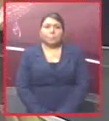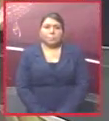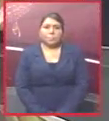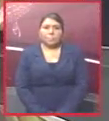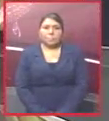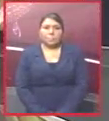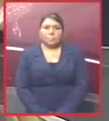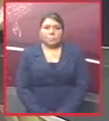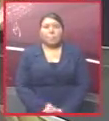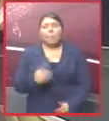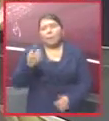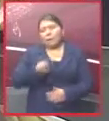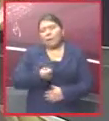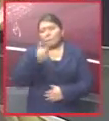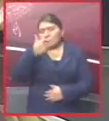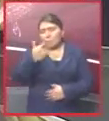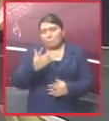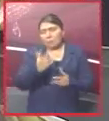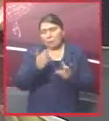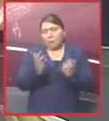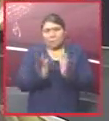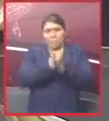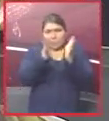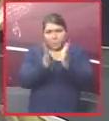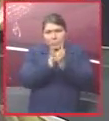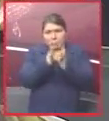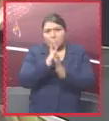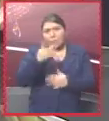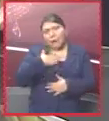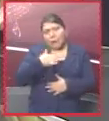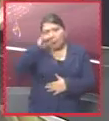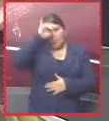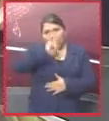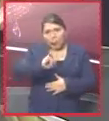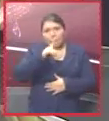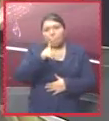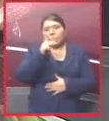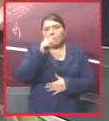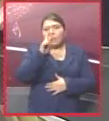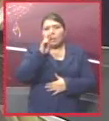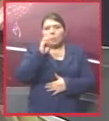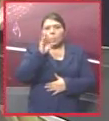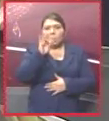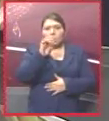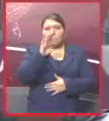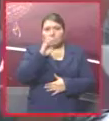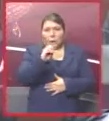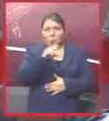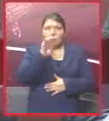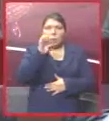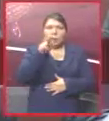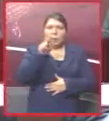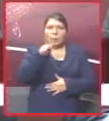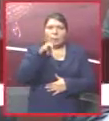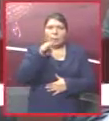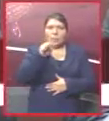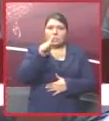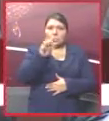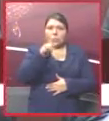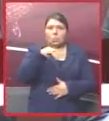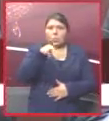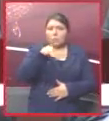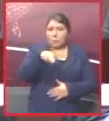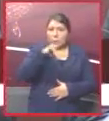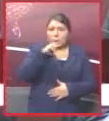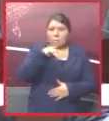En su primera intervención, el titular de la Procuraduría Federal del Consumidor, Ernesto Nemer, dio a conocer que de enero